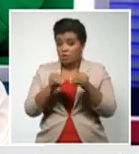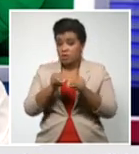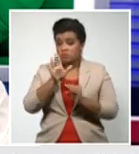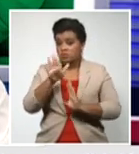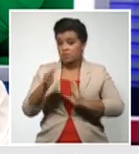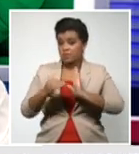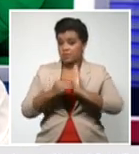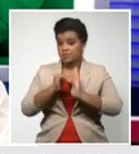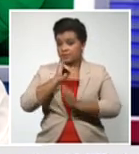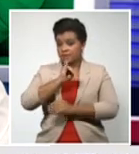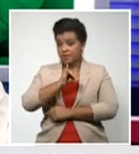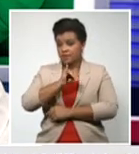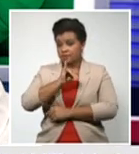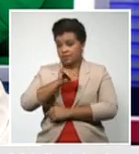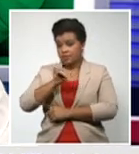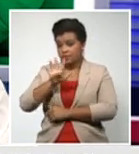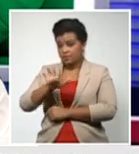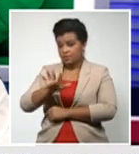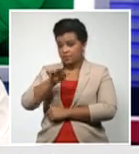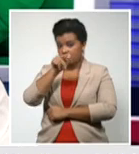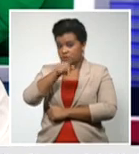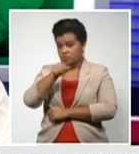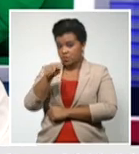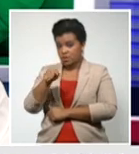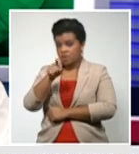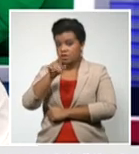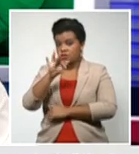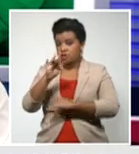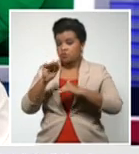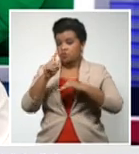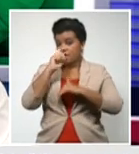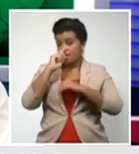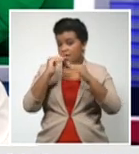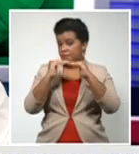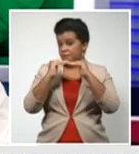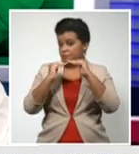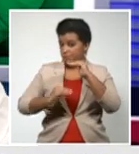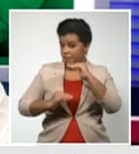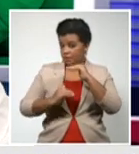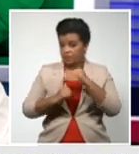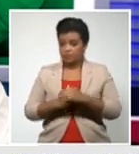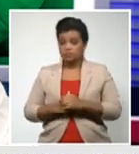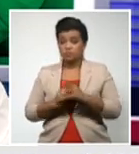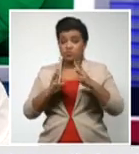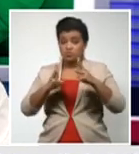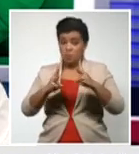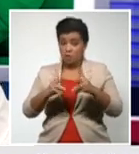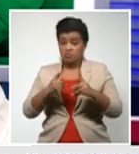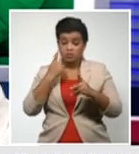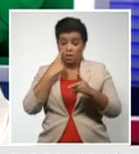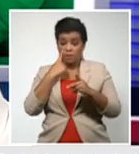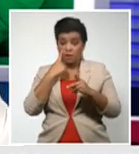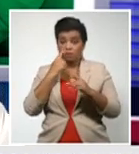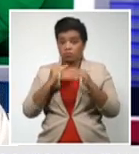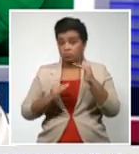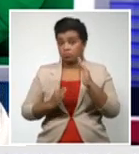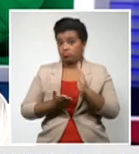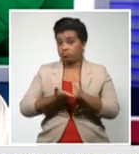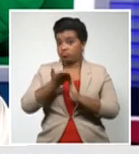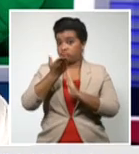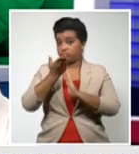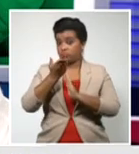5.665 pacientes de 18 años de edad y menos, un número importante de lactantes que se